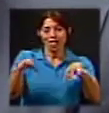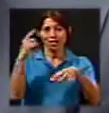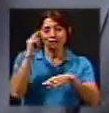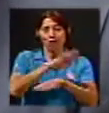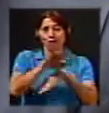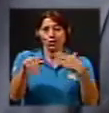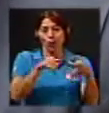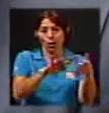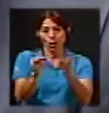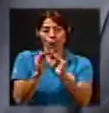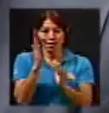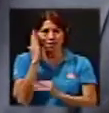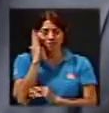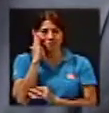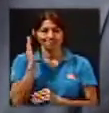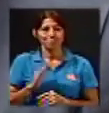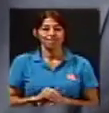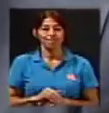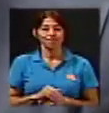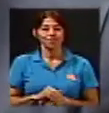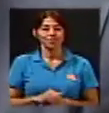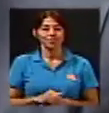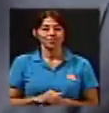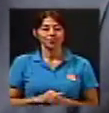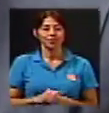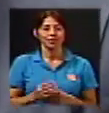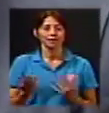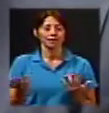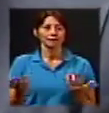comunidad. Bueno, efectivamente,